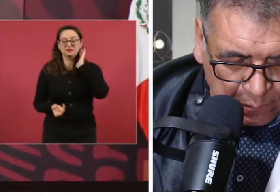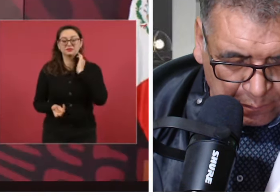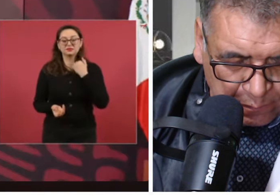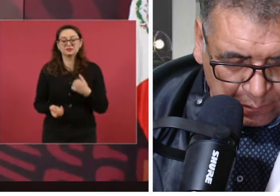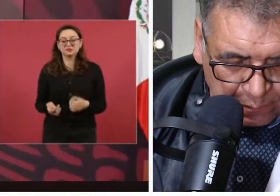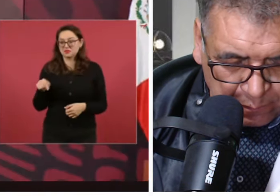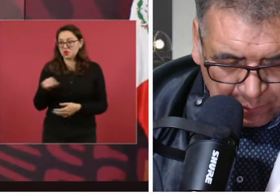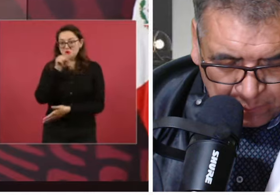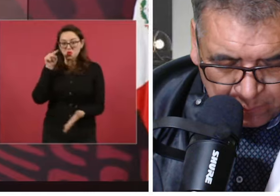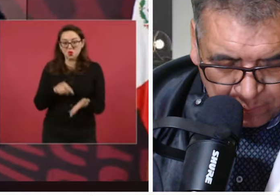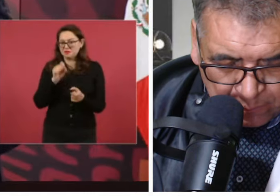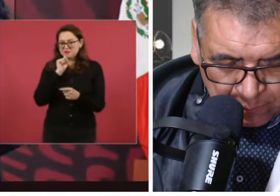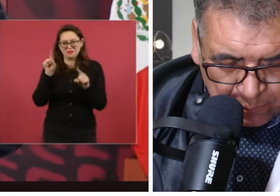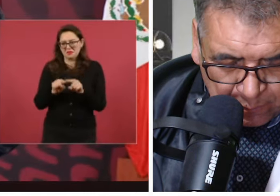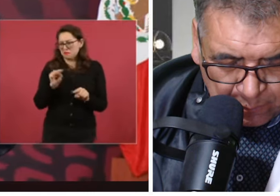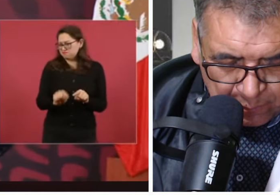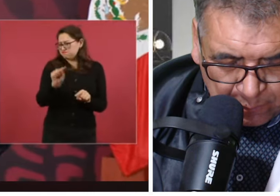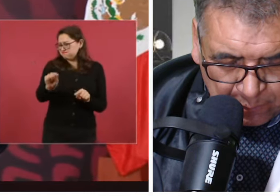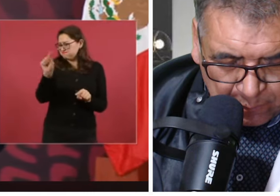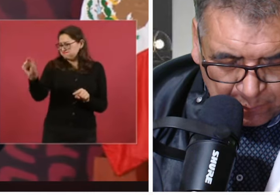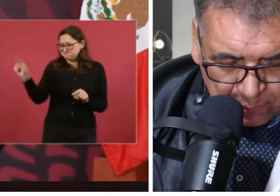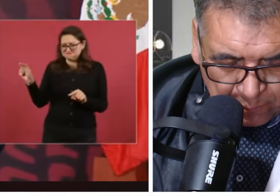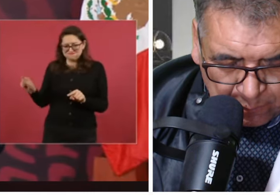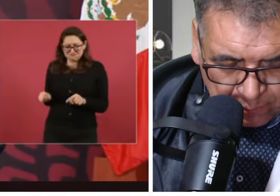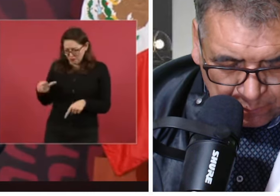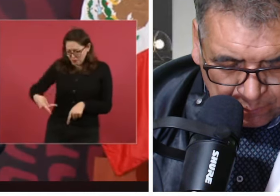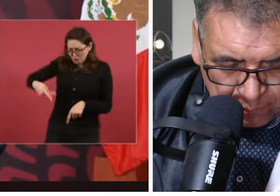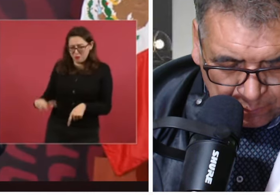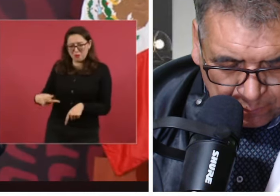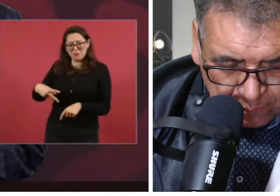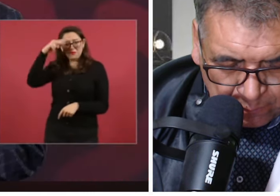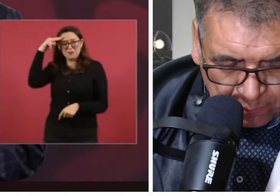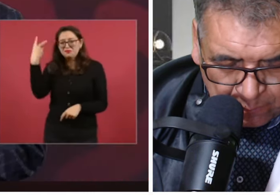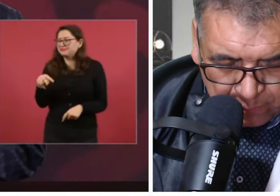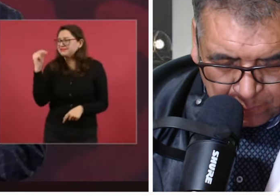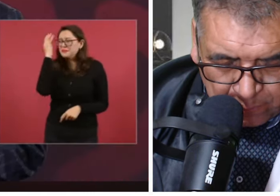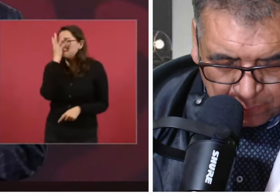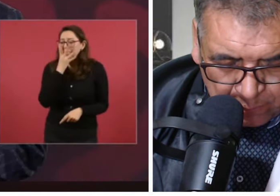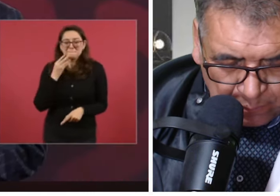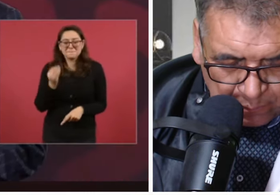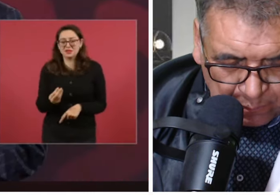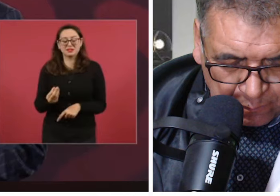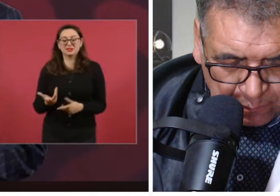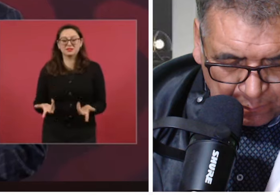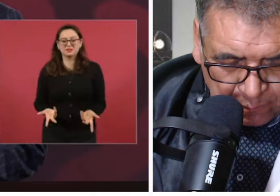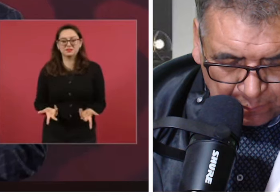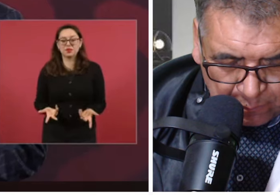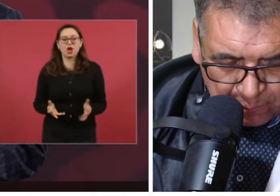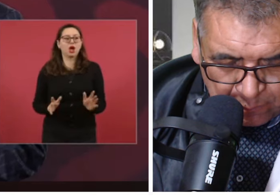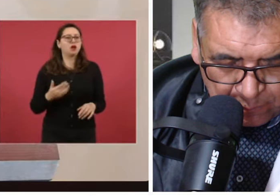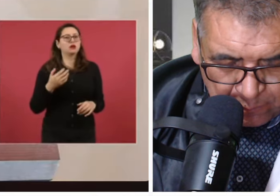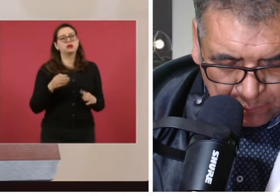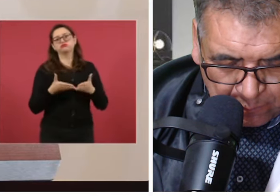Ese sitio y todos los sitios arqueológicos. Entonces, ¿para qué un yate?